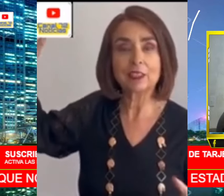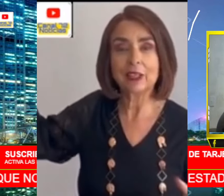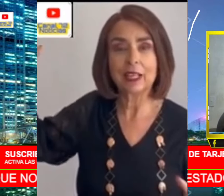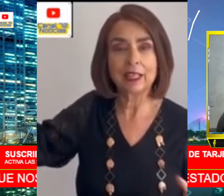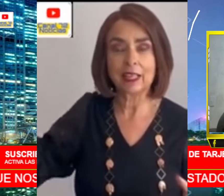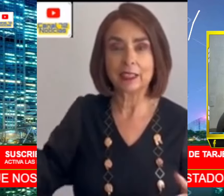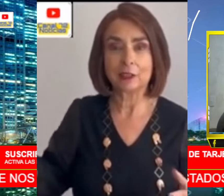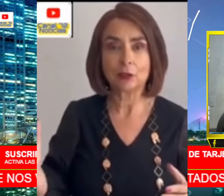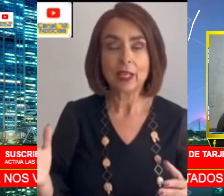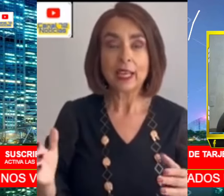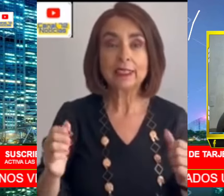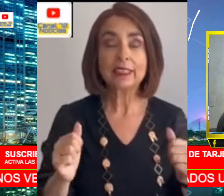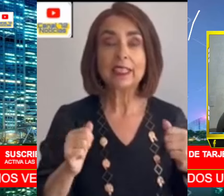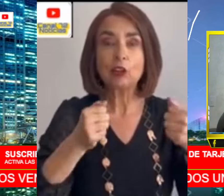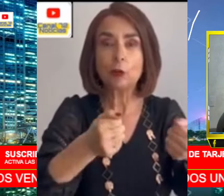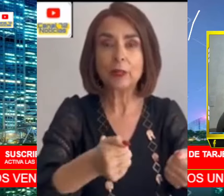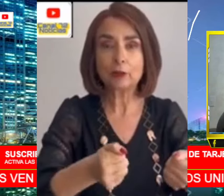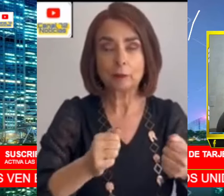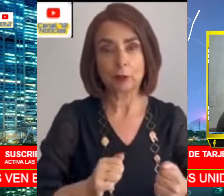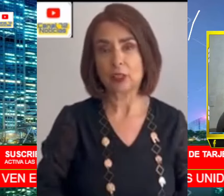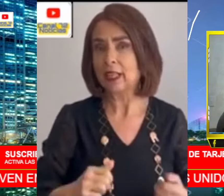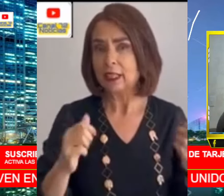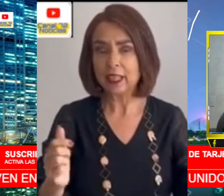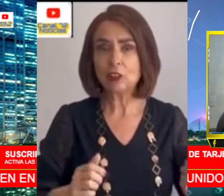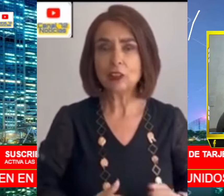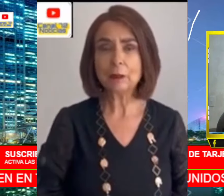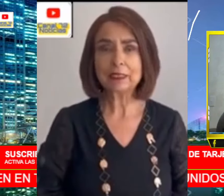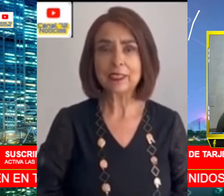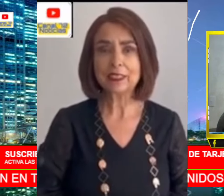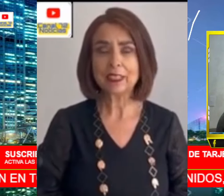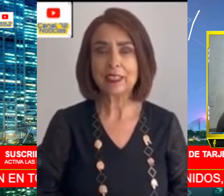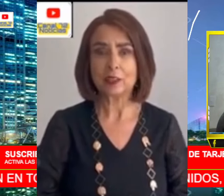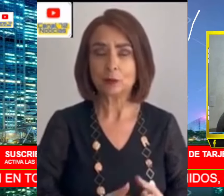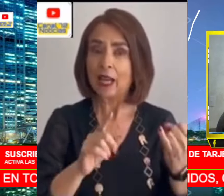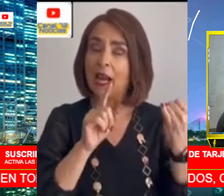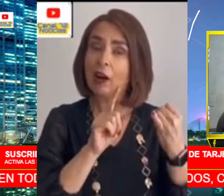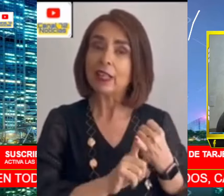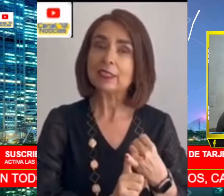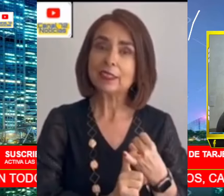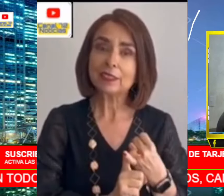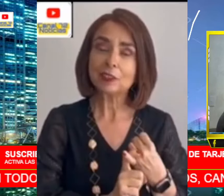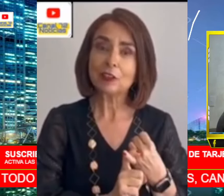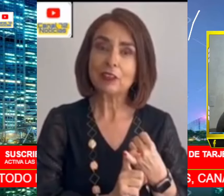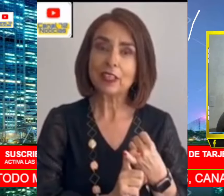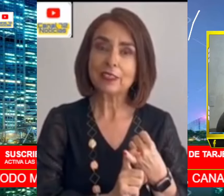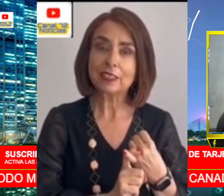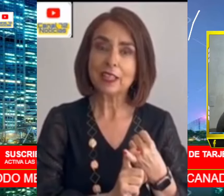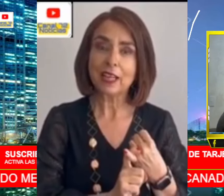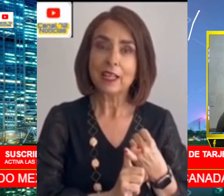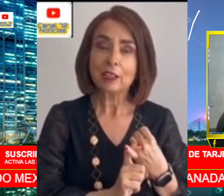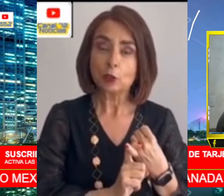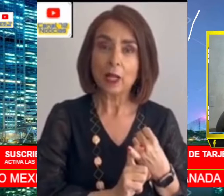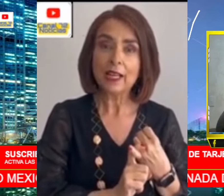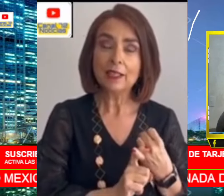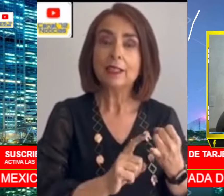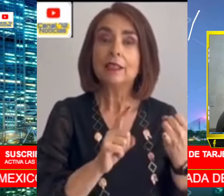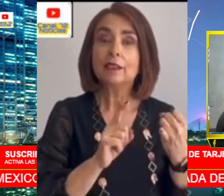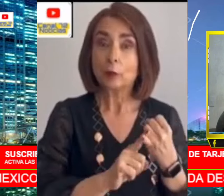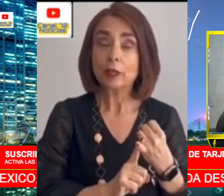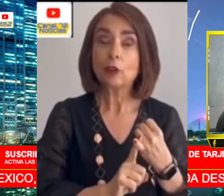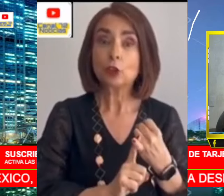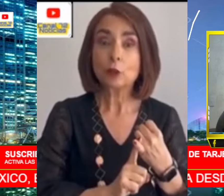de Zedillo y de la de Calderón. Es decir, que el gobierno aporta. ¿De dónde va a salir ese dinero? Ahora que se extinguió la financiera